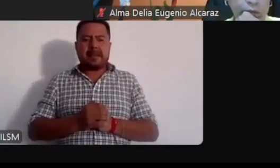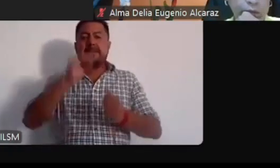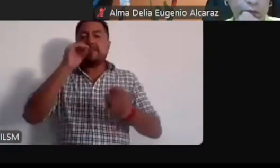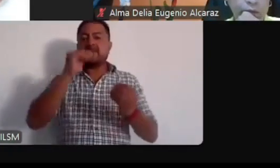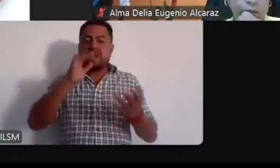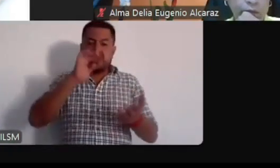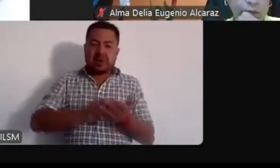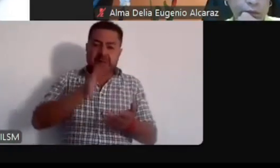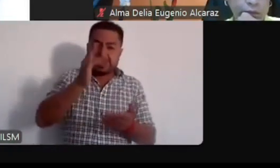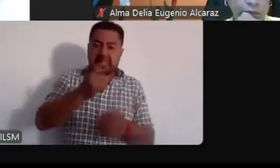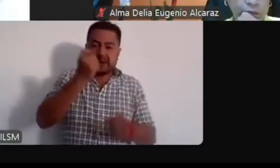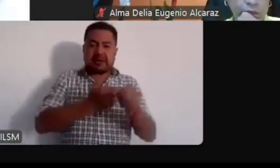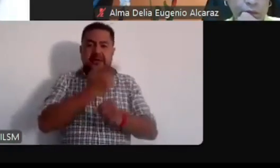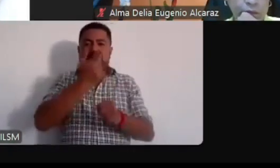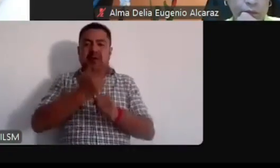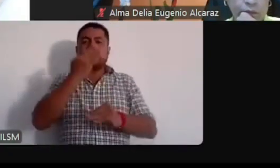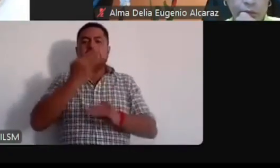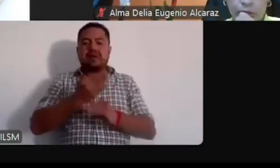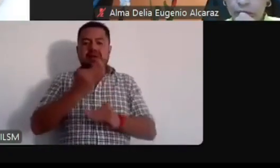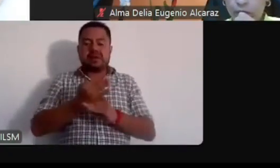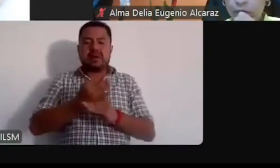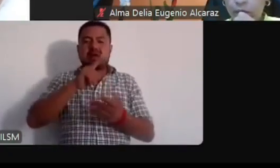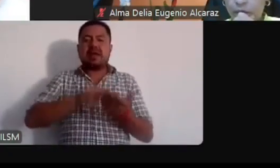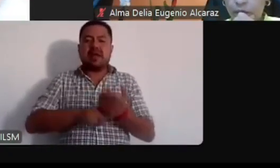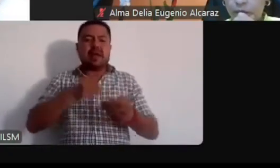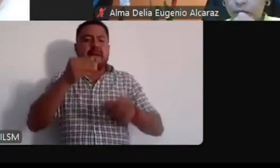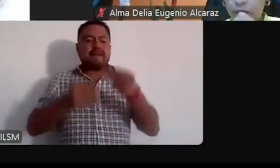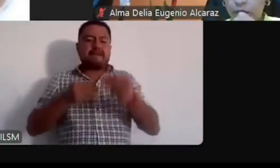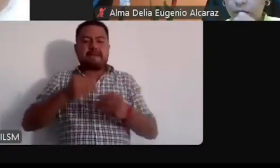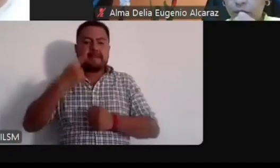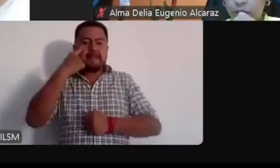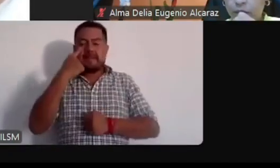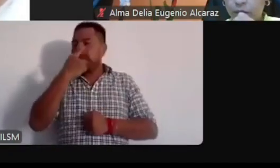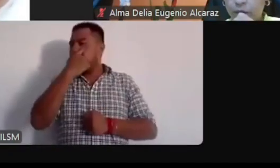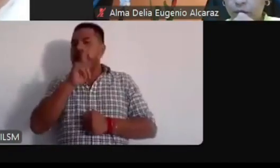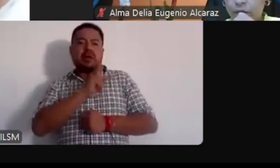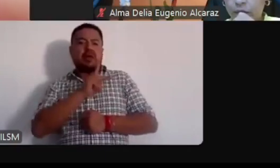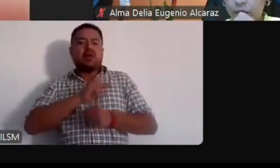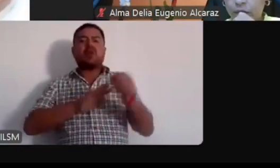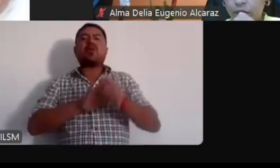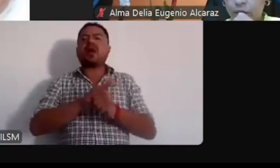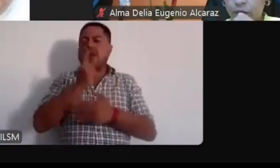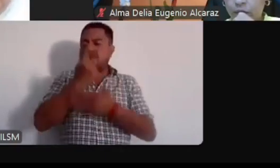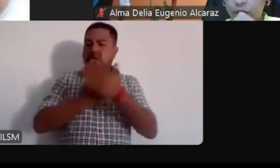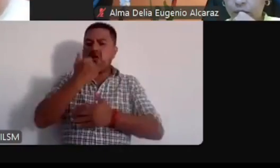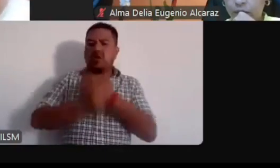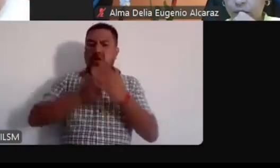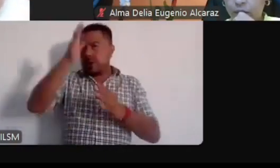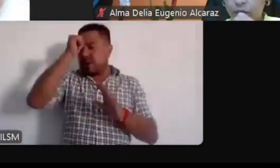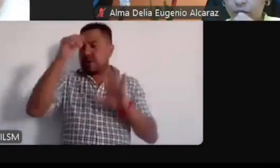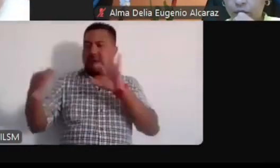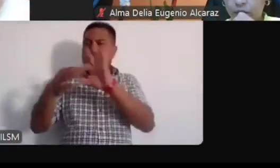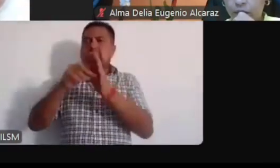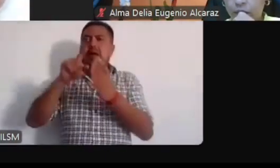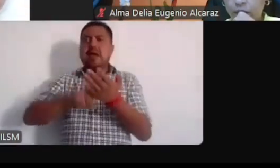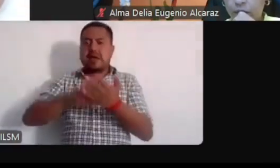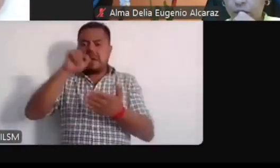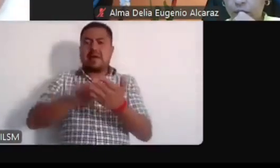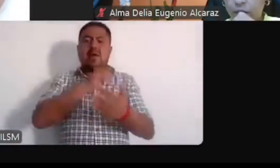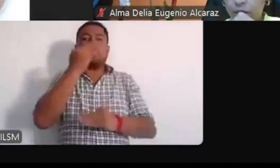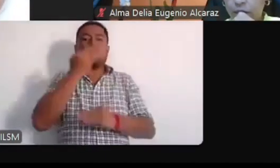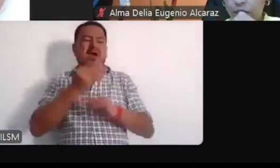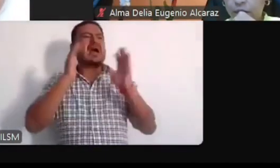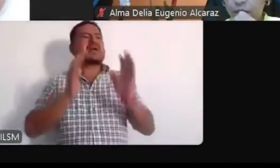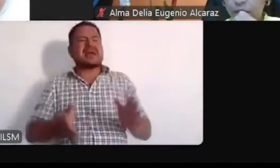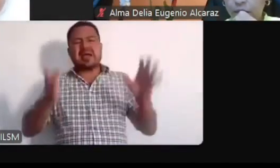gracias señor secretario magistrada magistrado está nuestra electo del aut convenio del que se ha dado